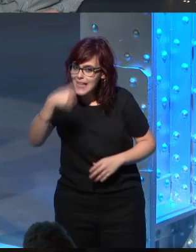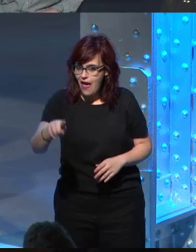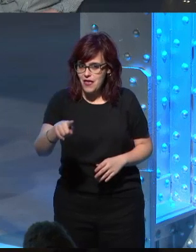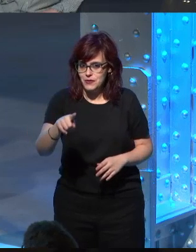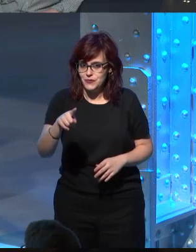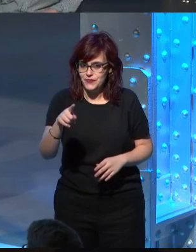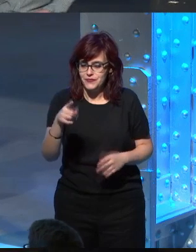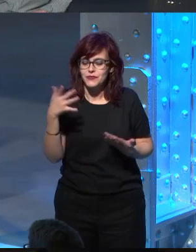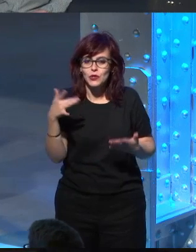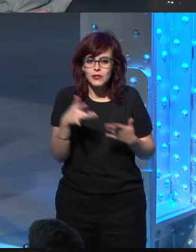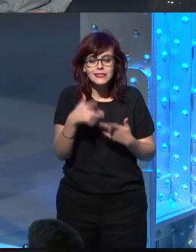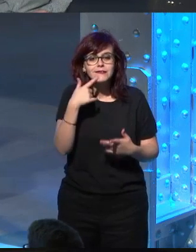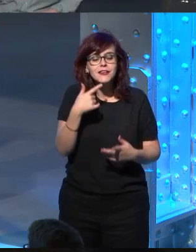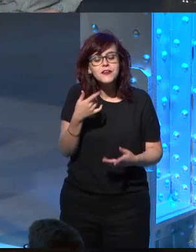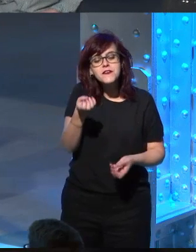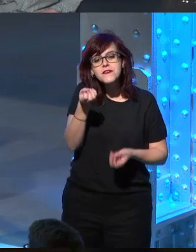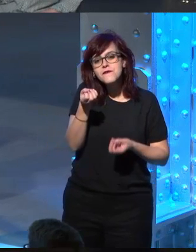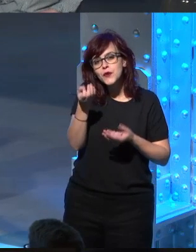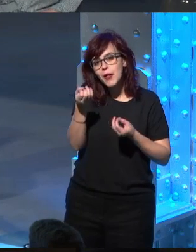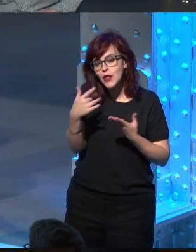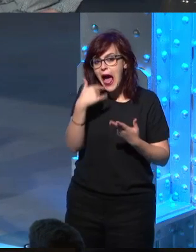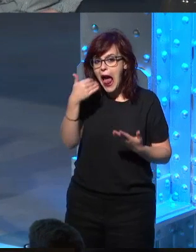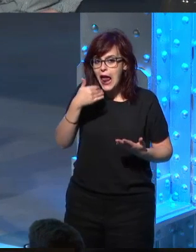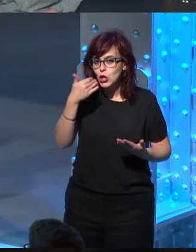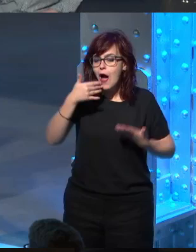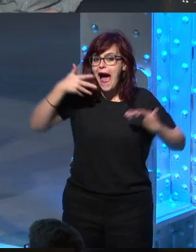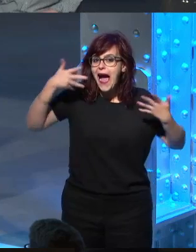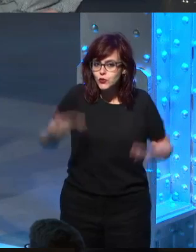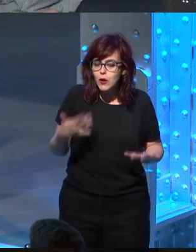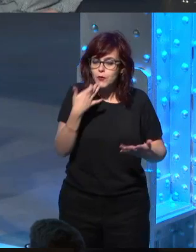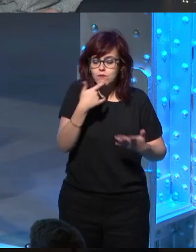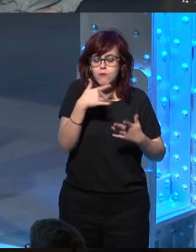soltar información o exponer una cuestión actual. Pues en el caso